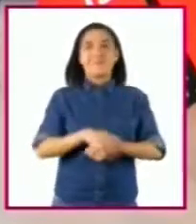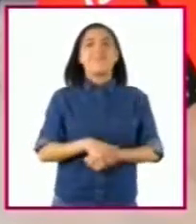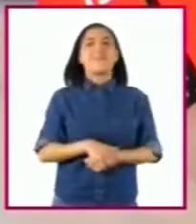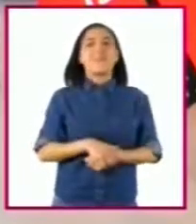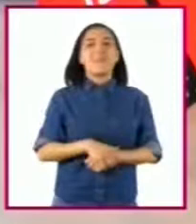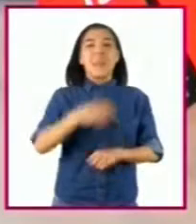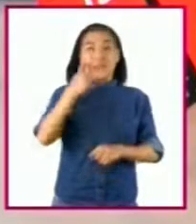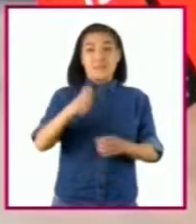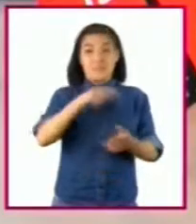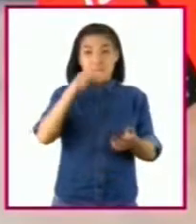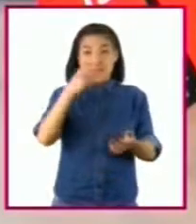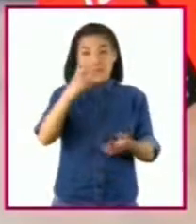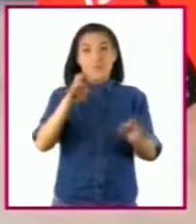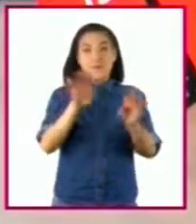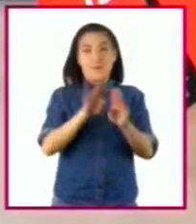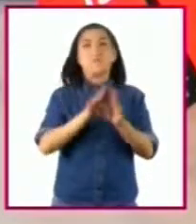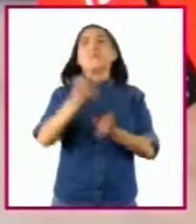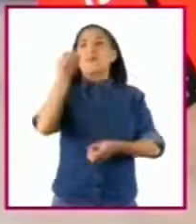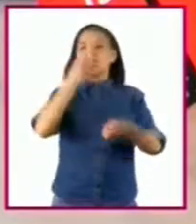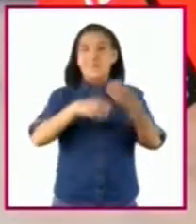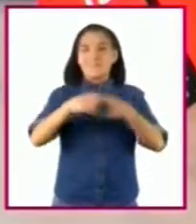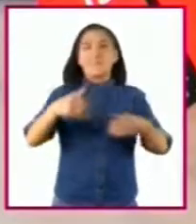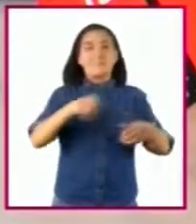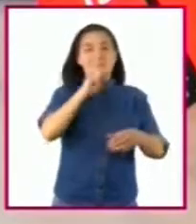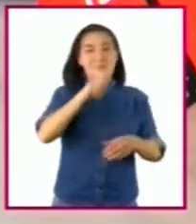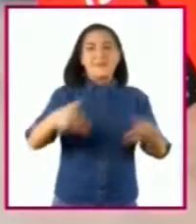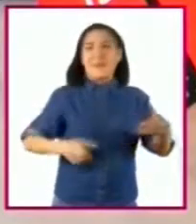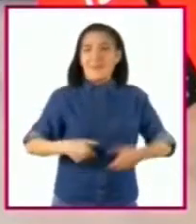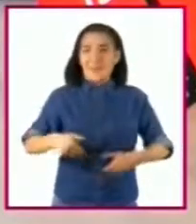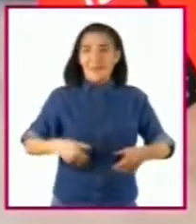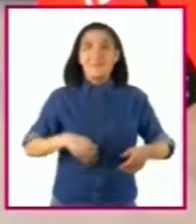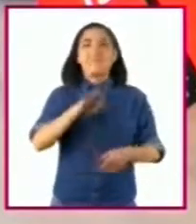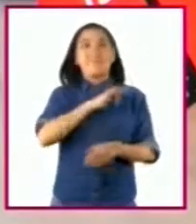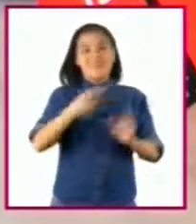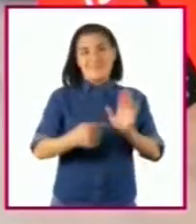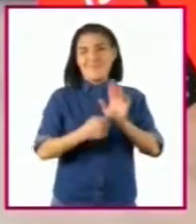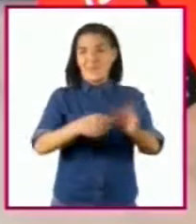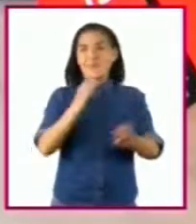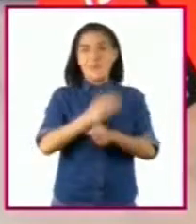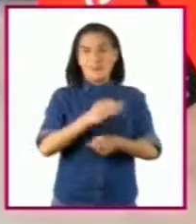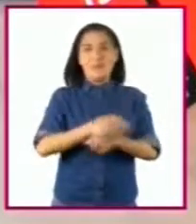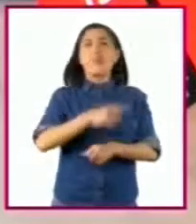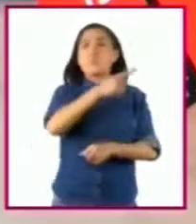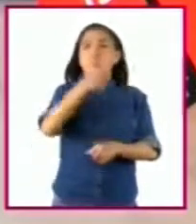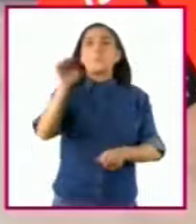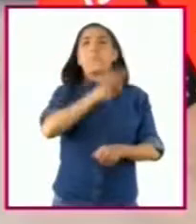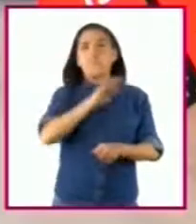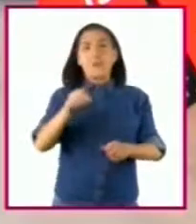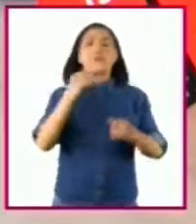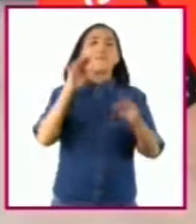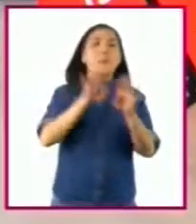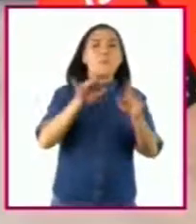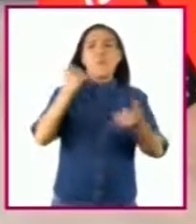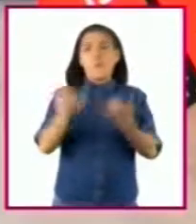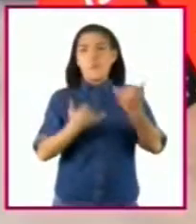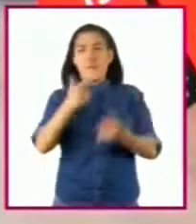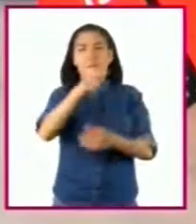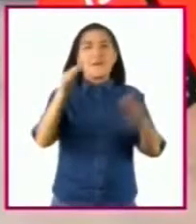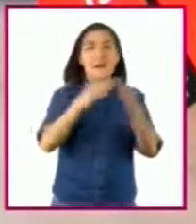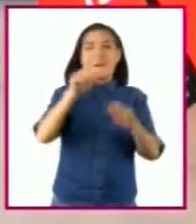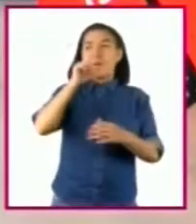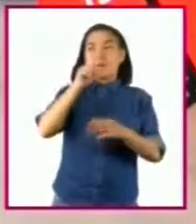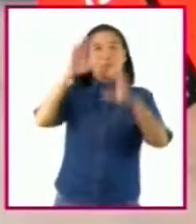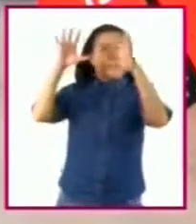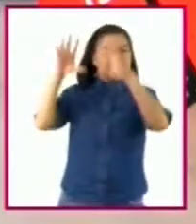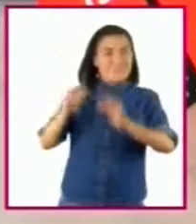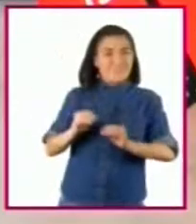esa área es la parte de teatro, la cual ya vimos anteriormente. Puedes jugar en casa con las luces, apagando las